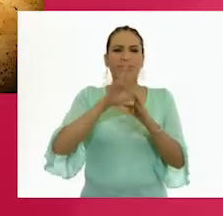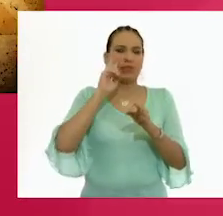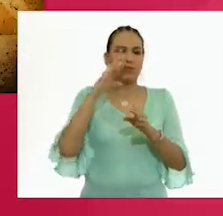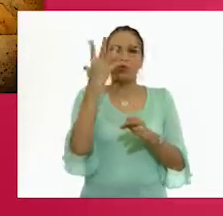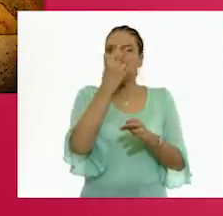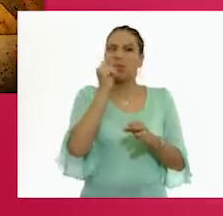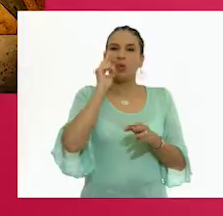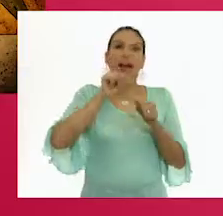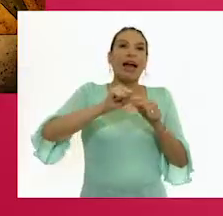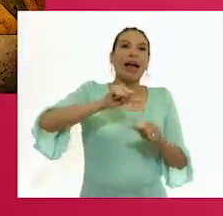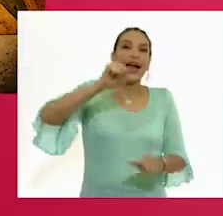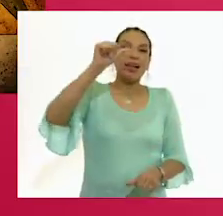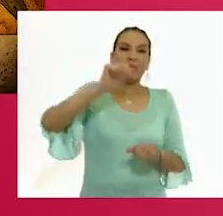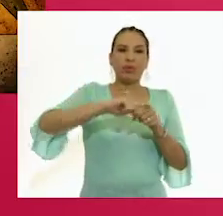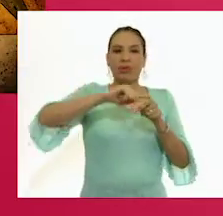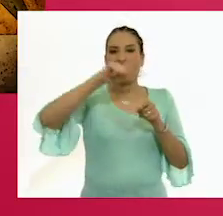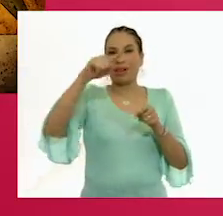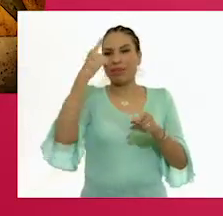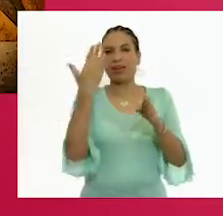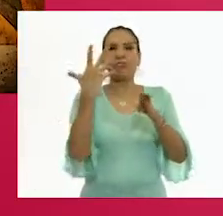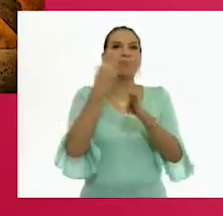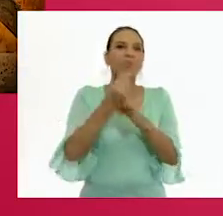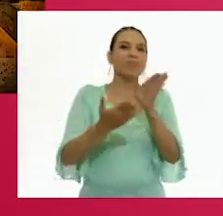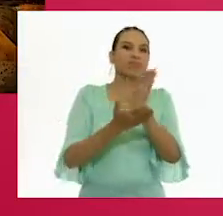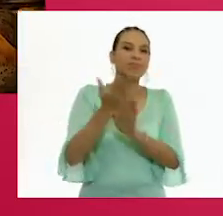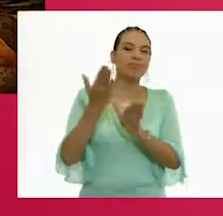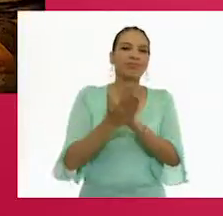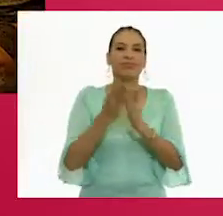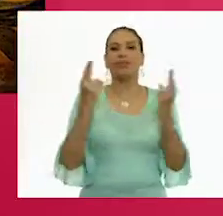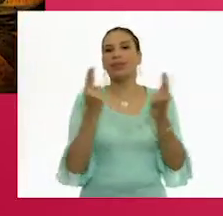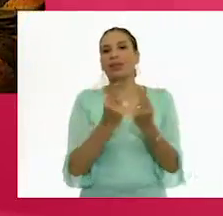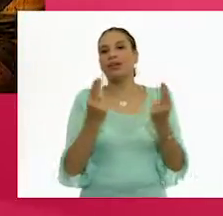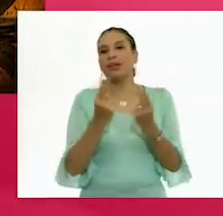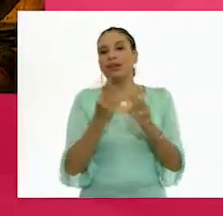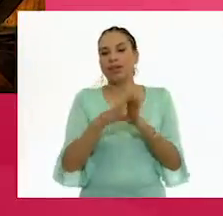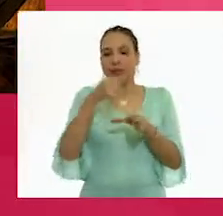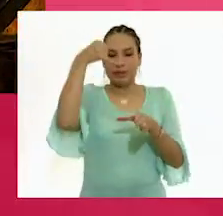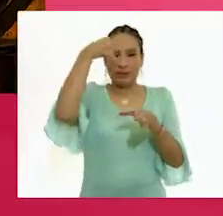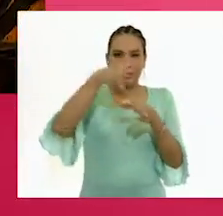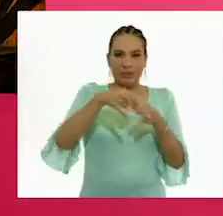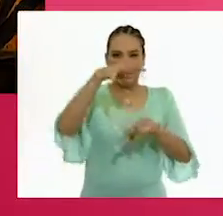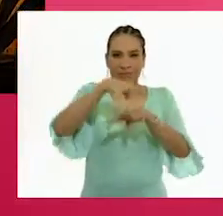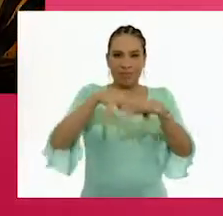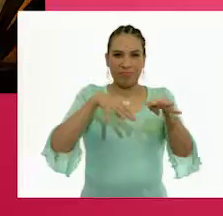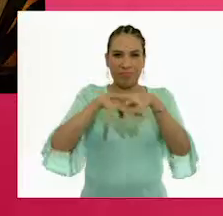imponentes por su altura. Para construirlos se necesitó una cimbra muy especial.